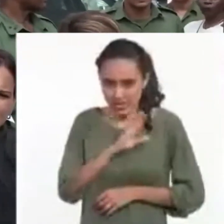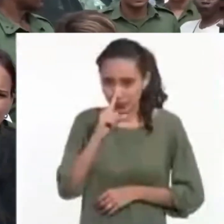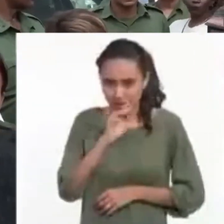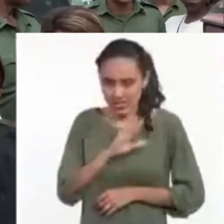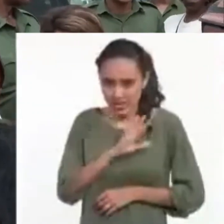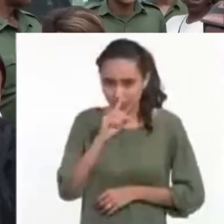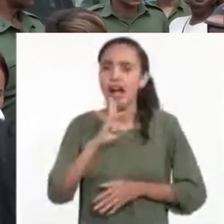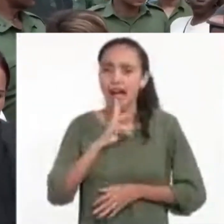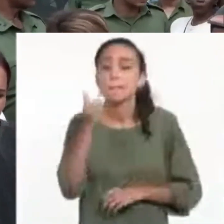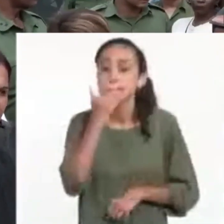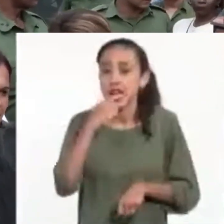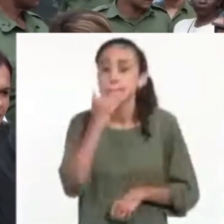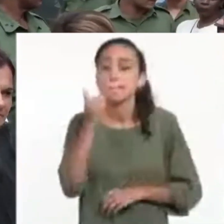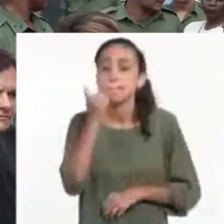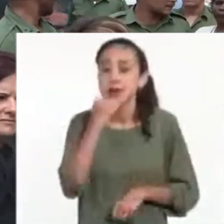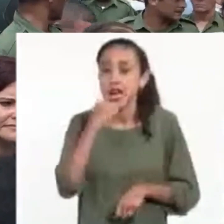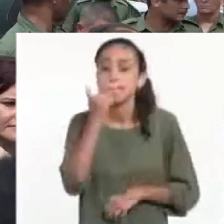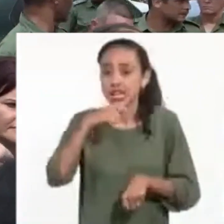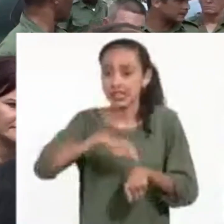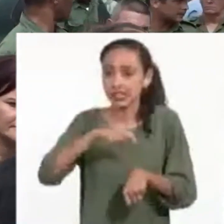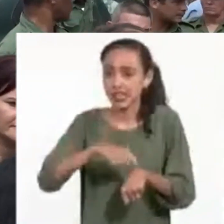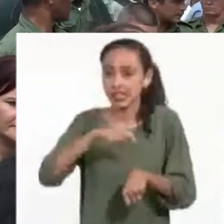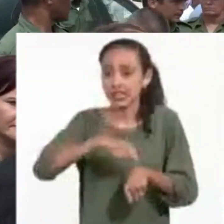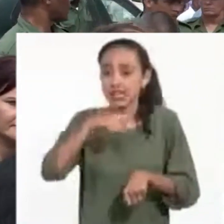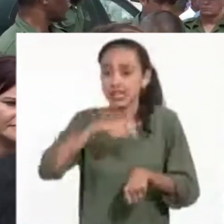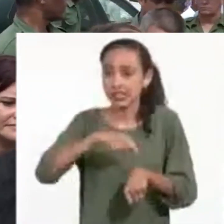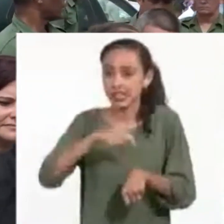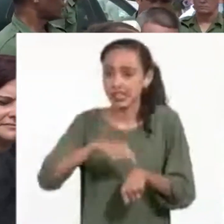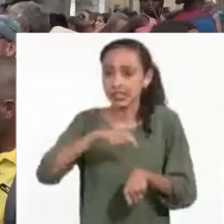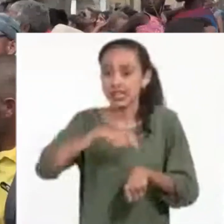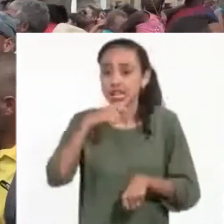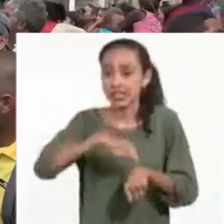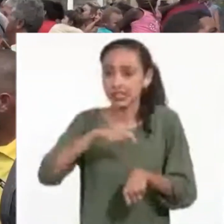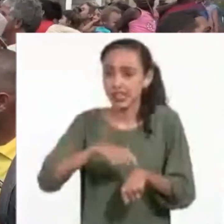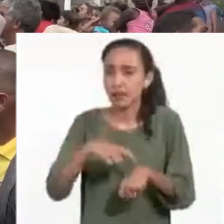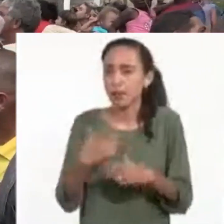en electricidad, en agua, en higienización y nos va a quedar para más tiempo el tema vivienda.